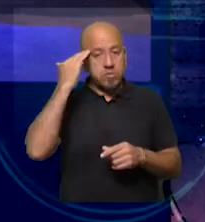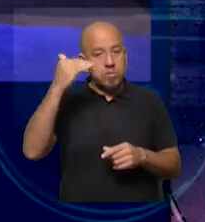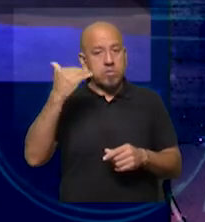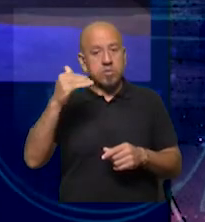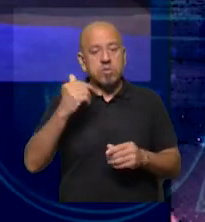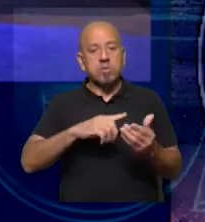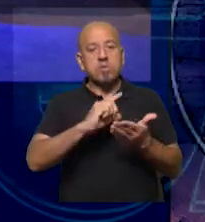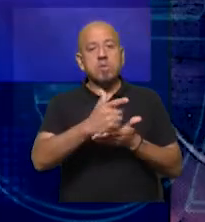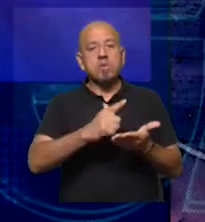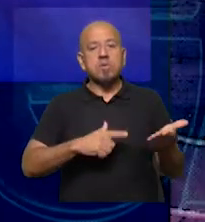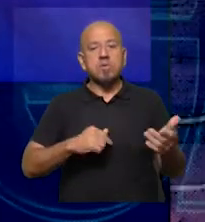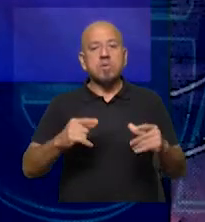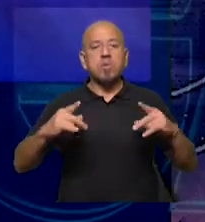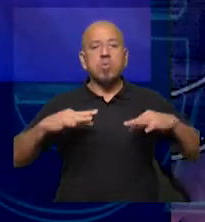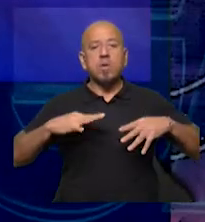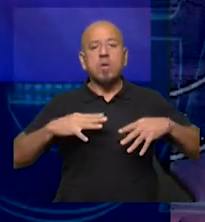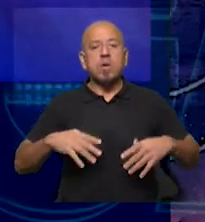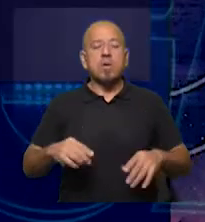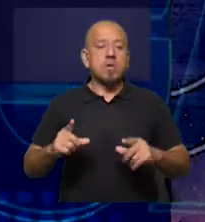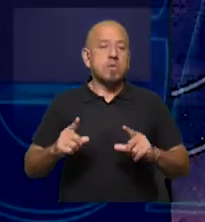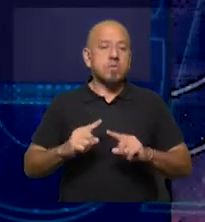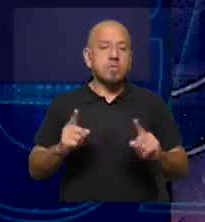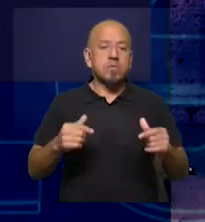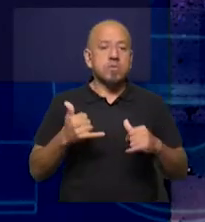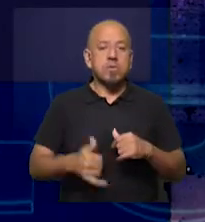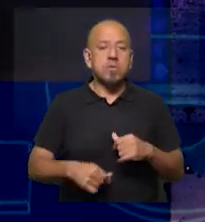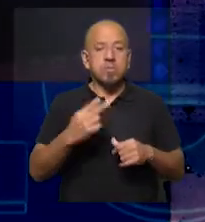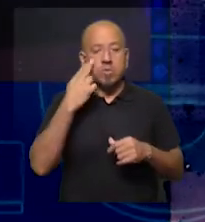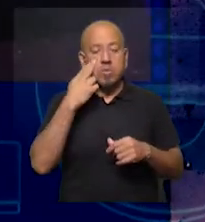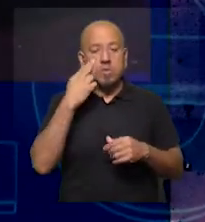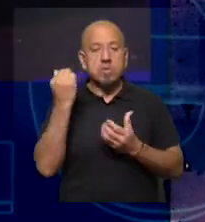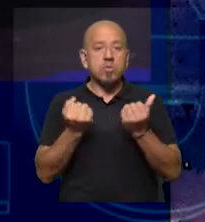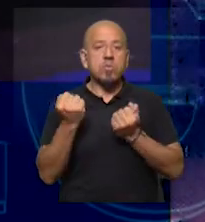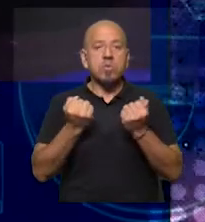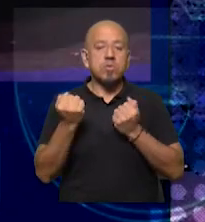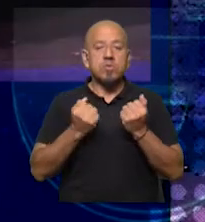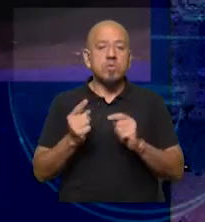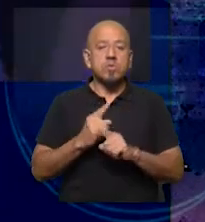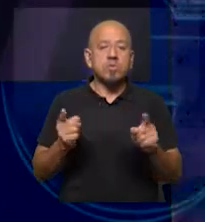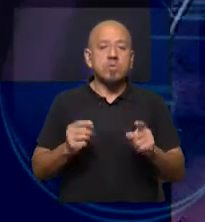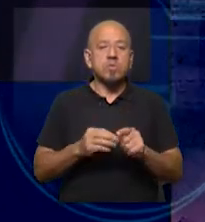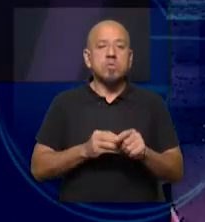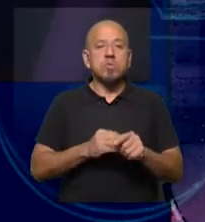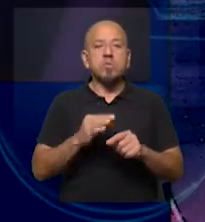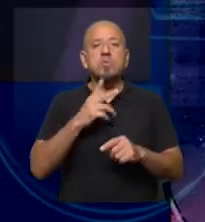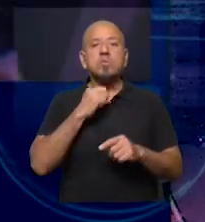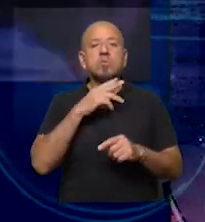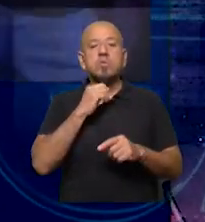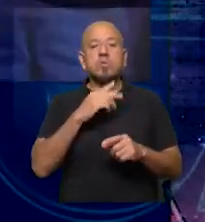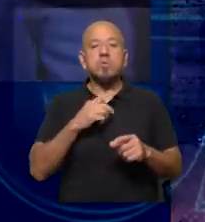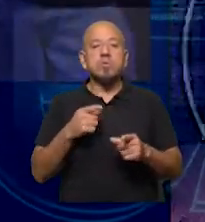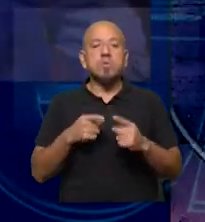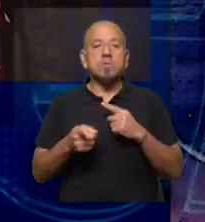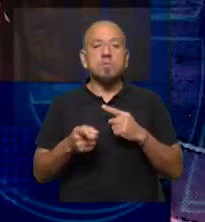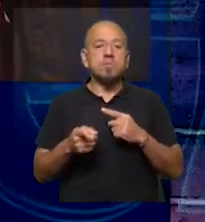de literatura, ya jubilada, que no tiene obviamente problemas económicos, con este muchacho que entra, que dice, mi madre